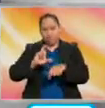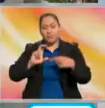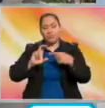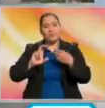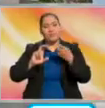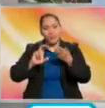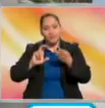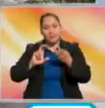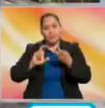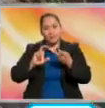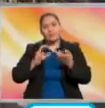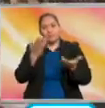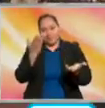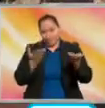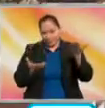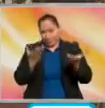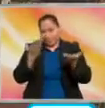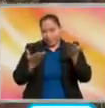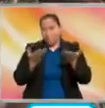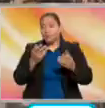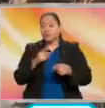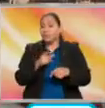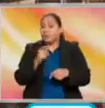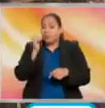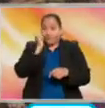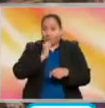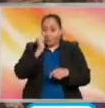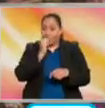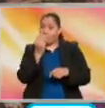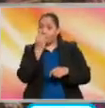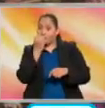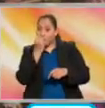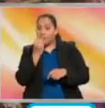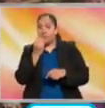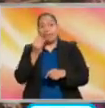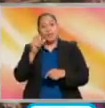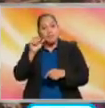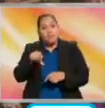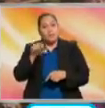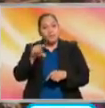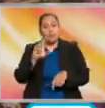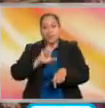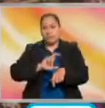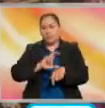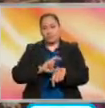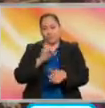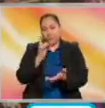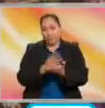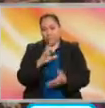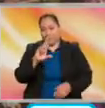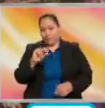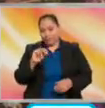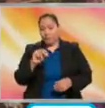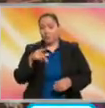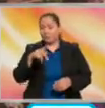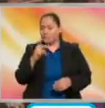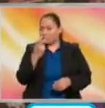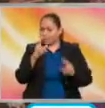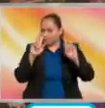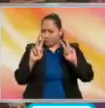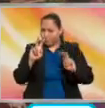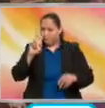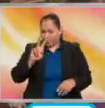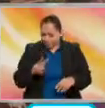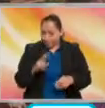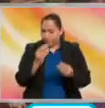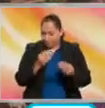tenemos que tener una medida. Es decir, no podemos estar nuestra alimentación basada siempre en puro huevo, puro huevo. Claro. Pero este tema de verdad